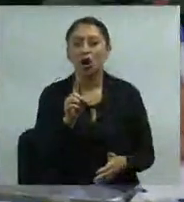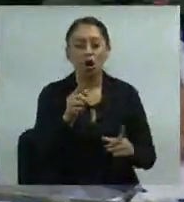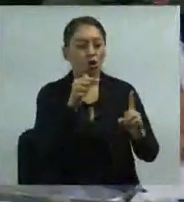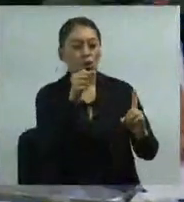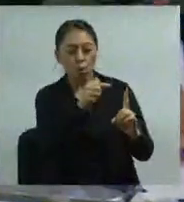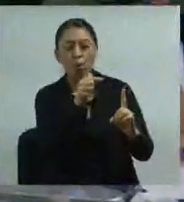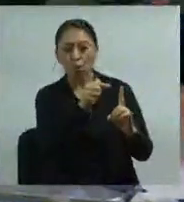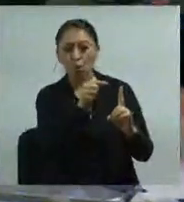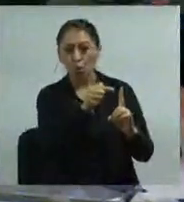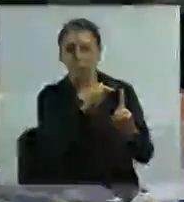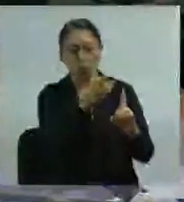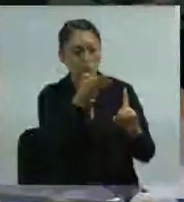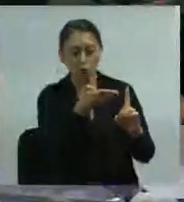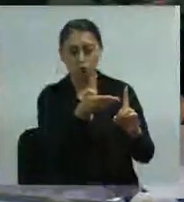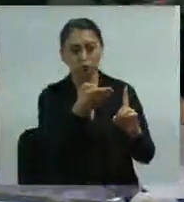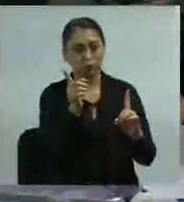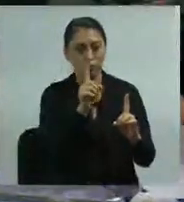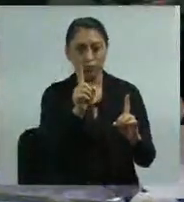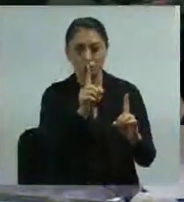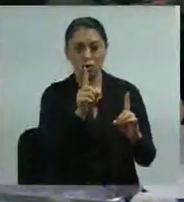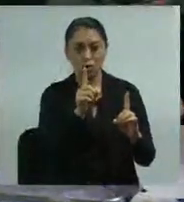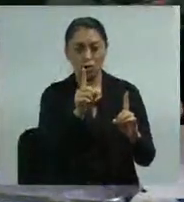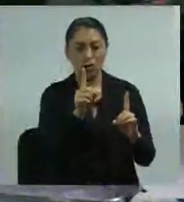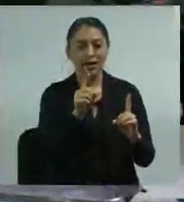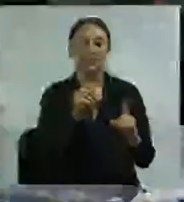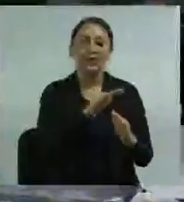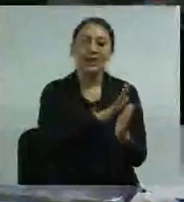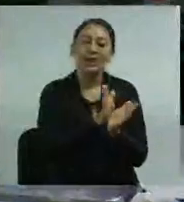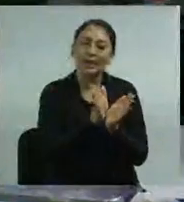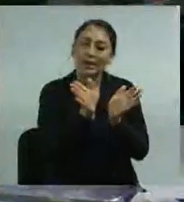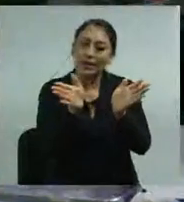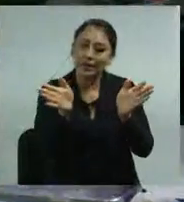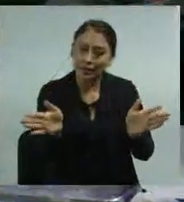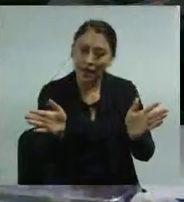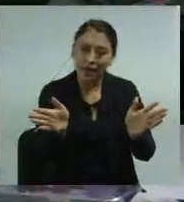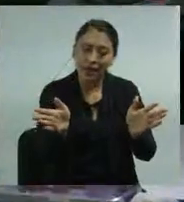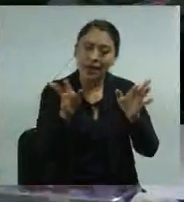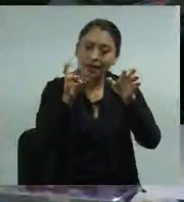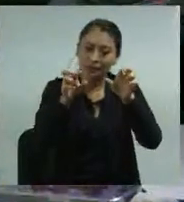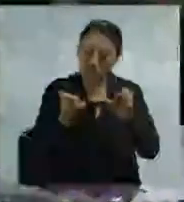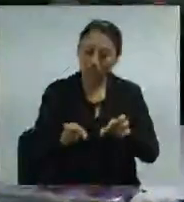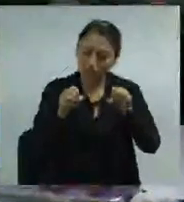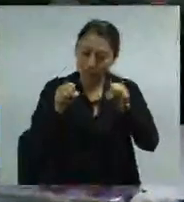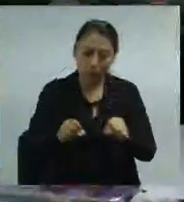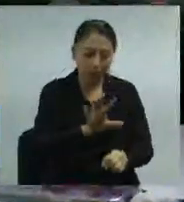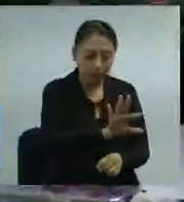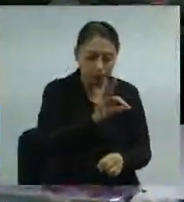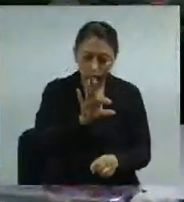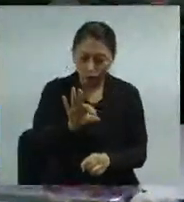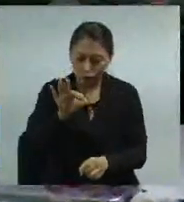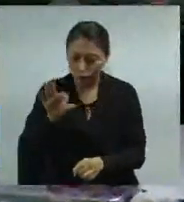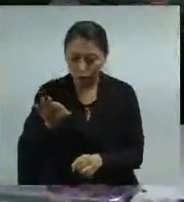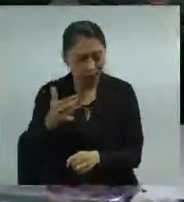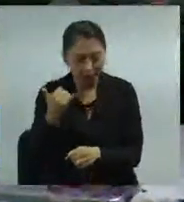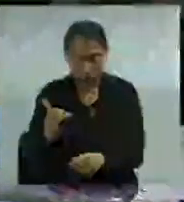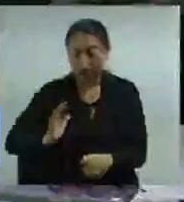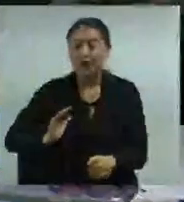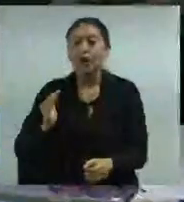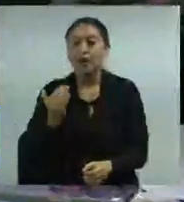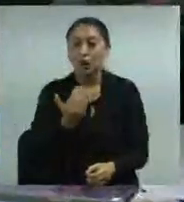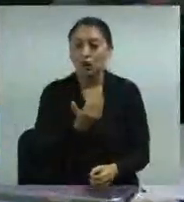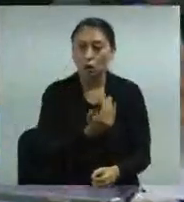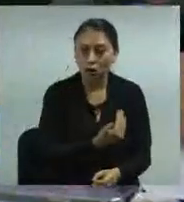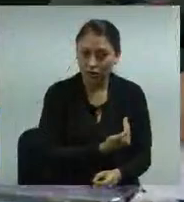decisión de seleccionar a los candidatos que deban ser electos. Ya le tocará al Congreso de la